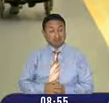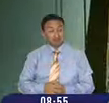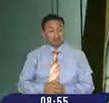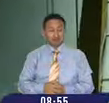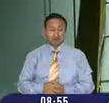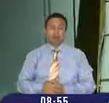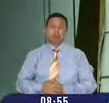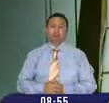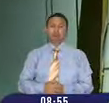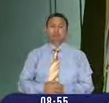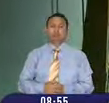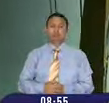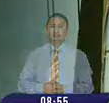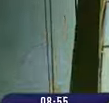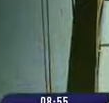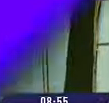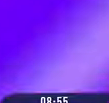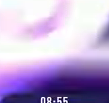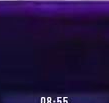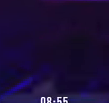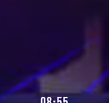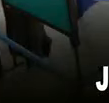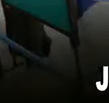Informó Andrea Navarrete.